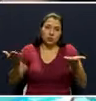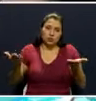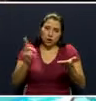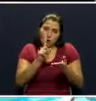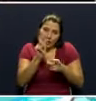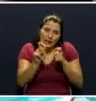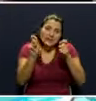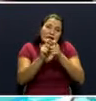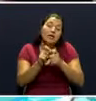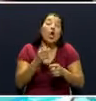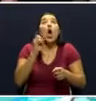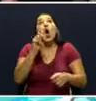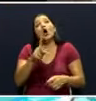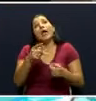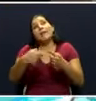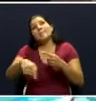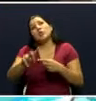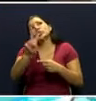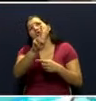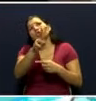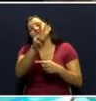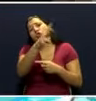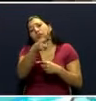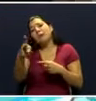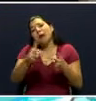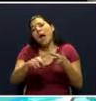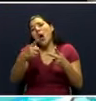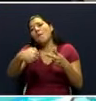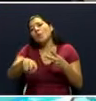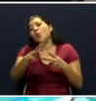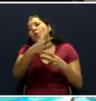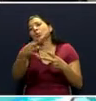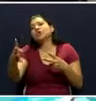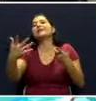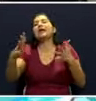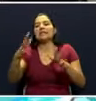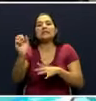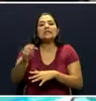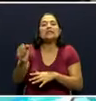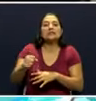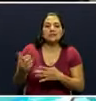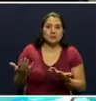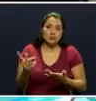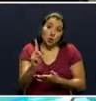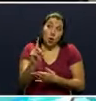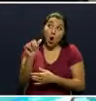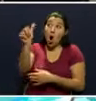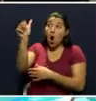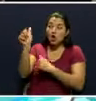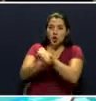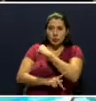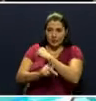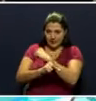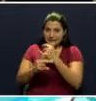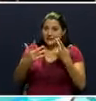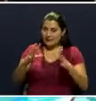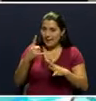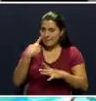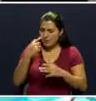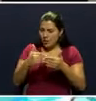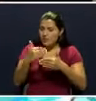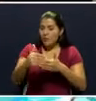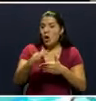nosotros podamos decir, bueno, en 2 semanas, en 4 semanas. Hemos visto que en los países la tendencia mundial ha sido que después de la 5ª, 6ª